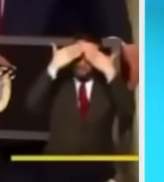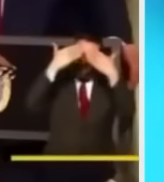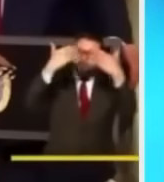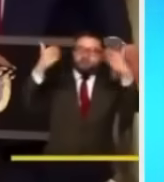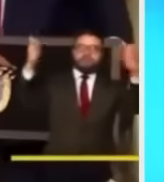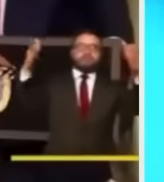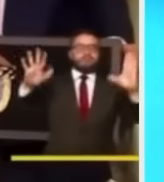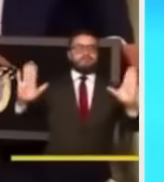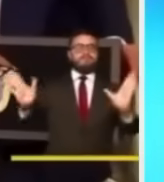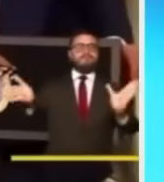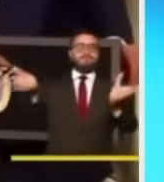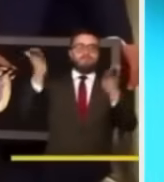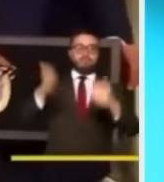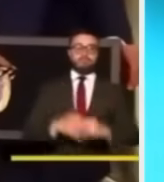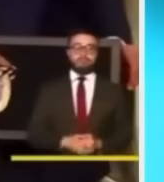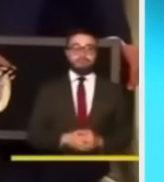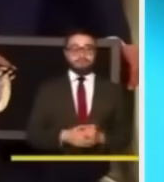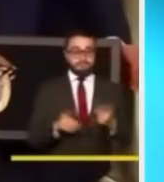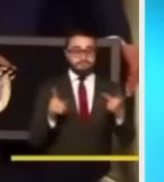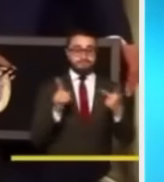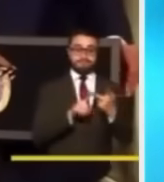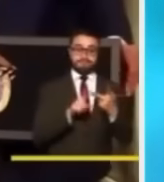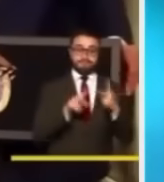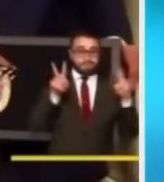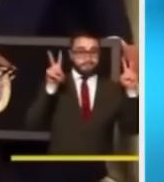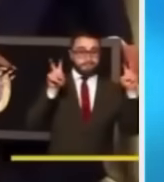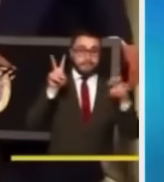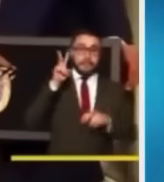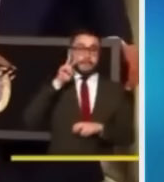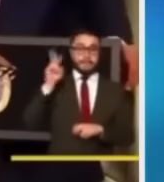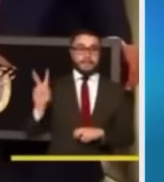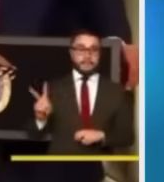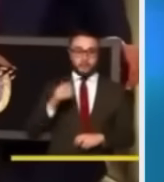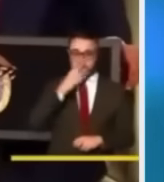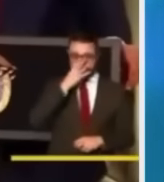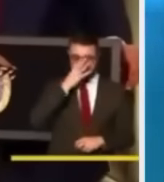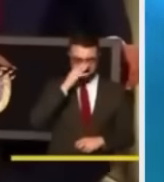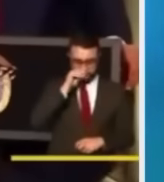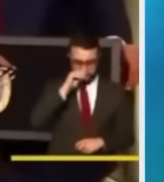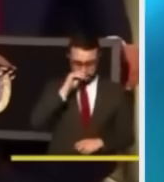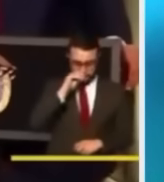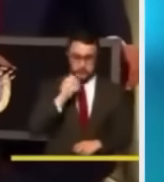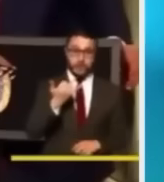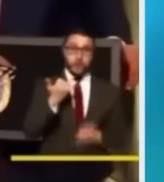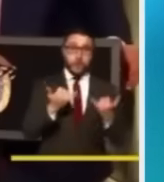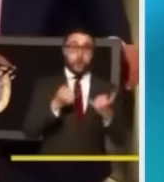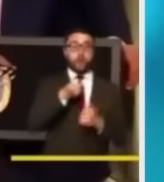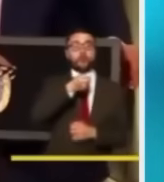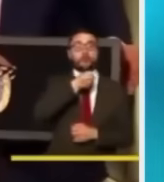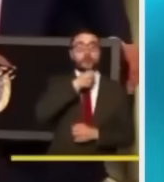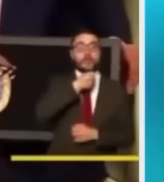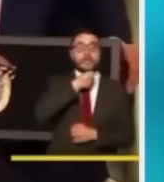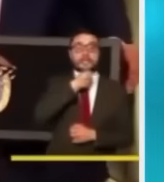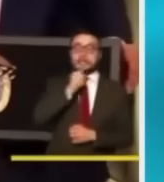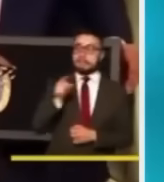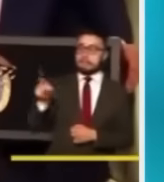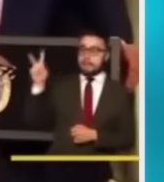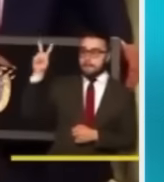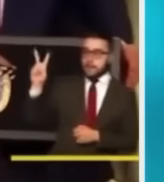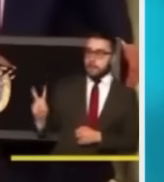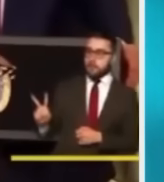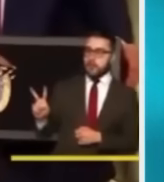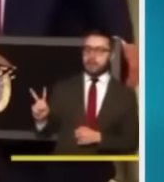antes y un después de la Cumbre de los brigs decir para empezar que todos los países miembros de este